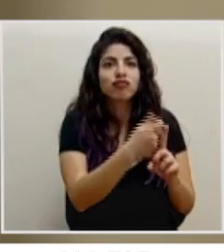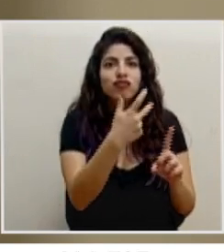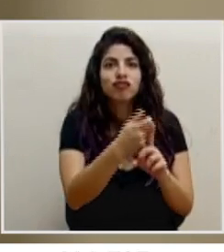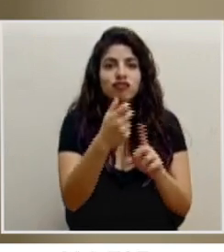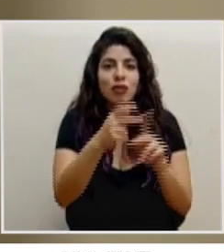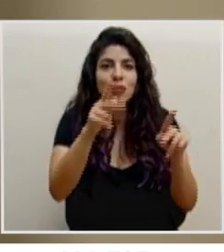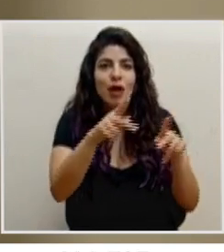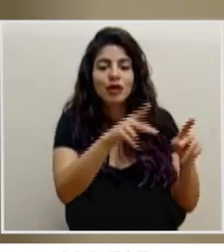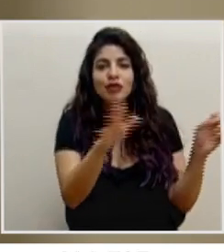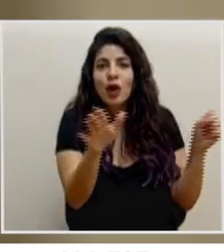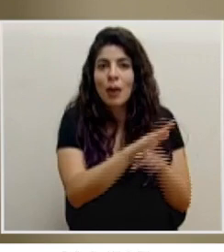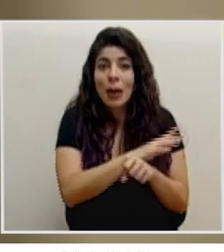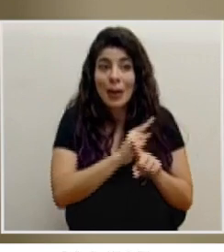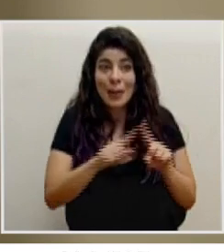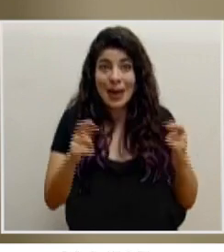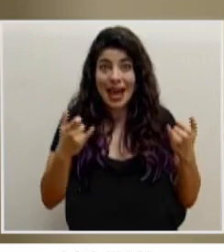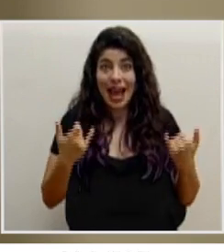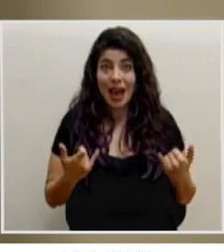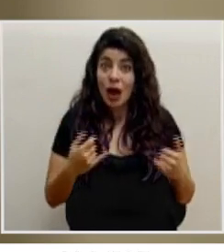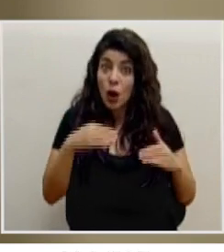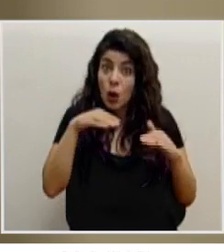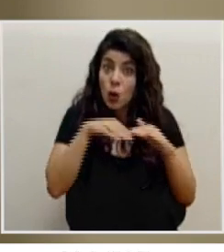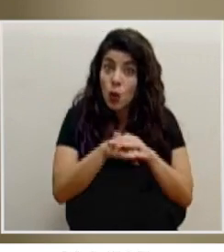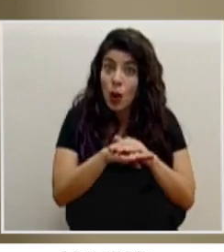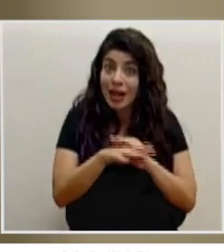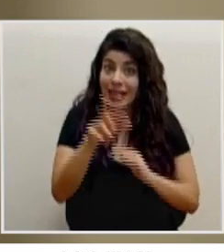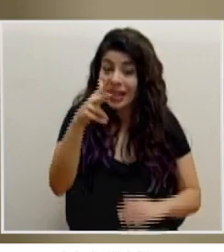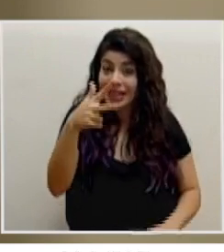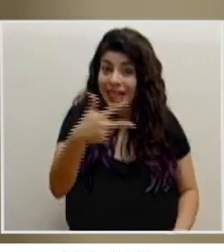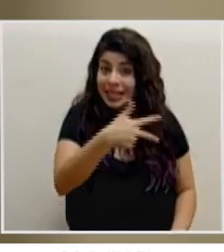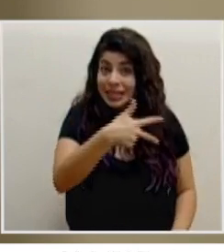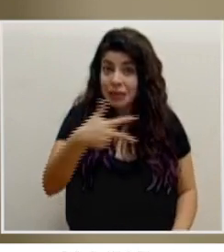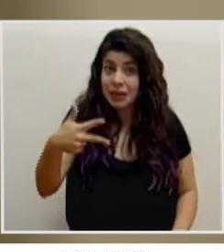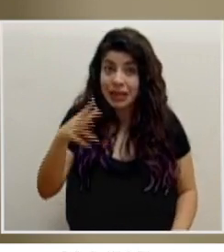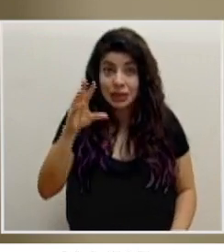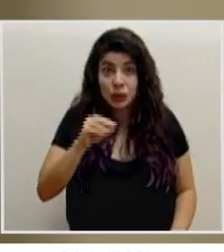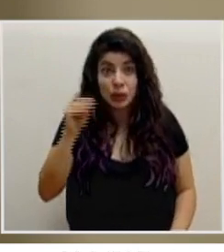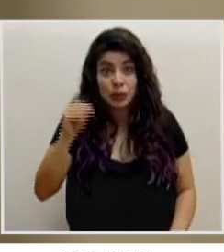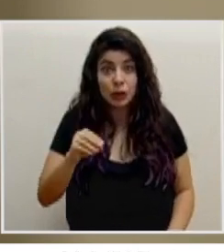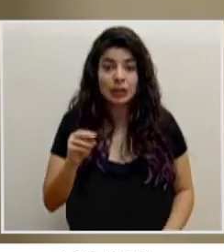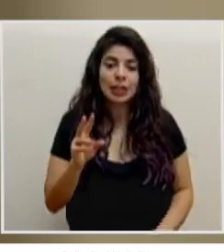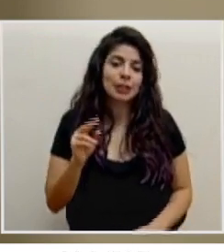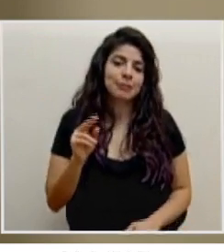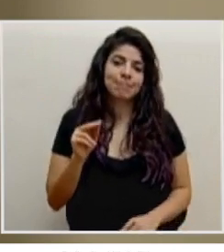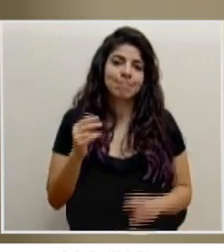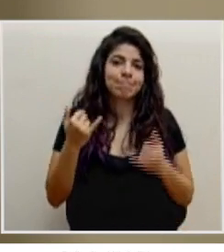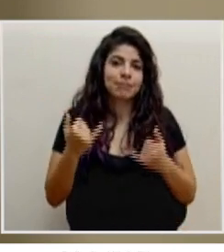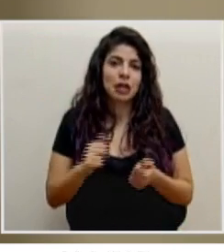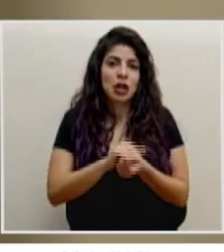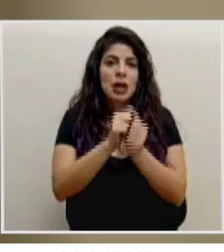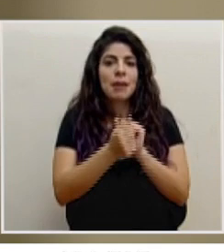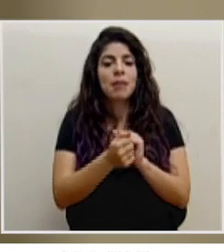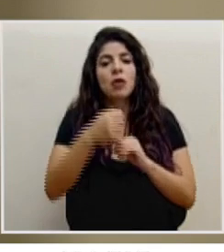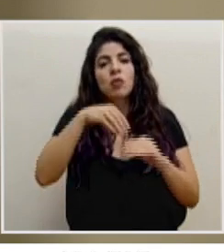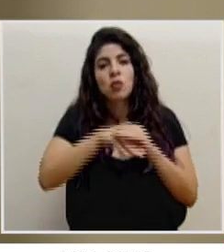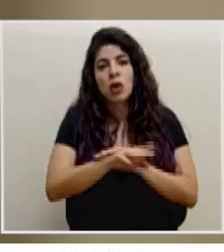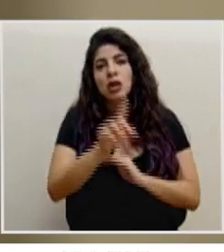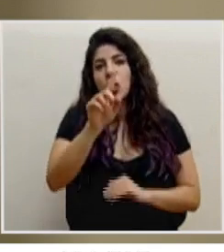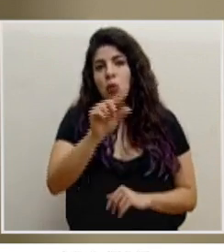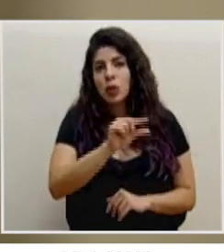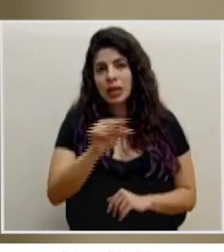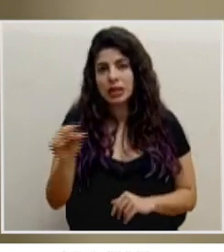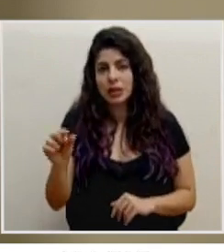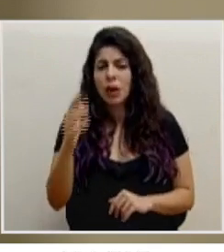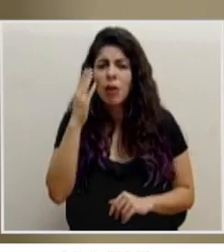en este momento ya no se van a reservar las 3 semanas de 50%, se va a reservar una semana. Y